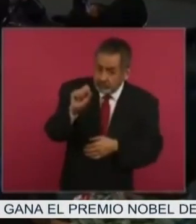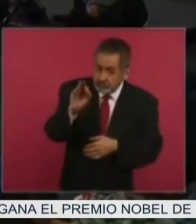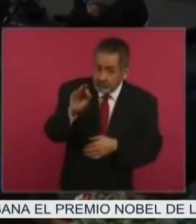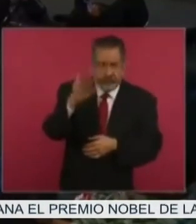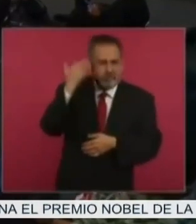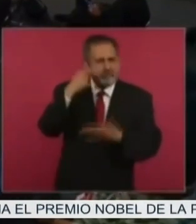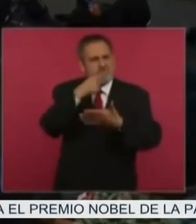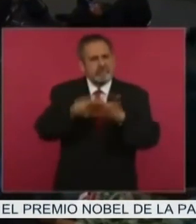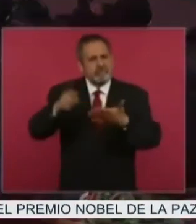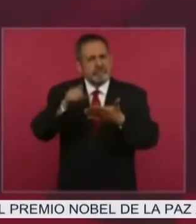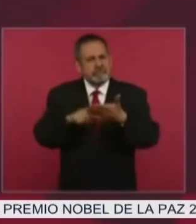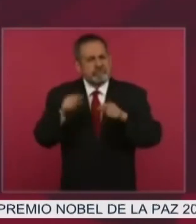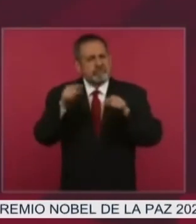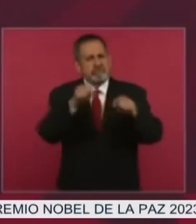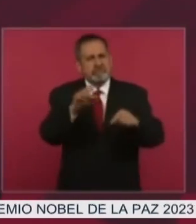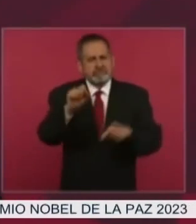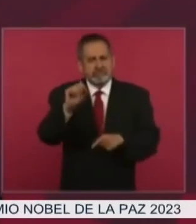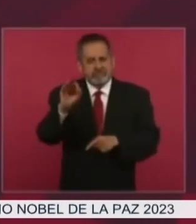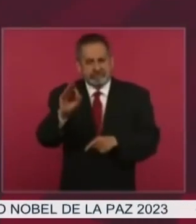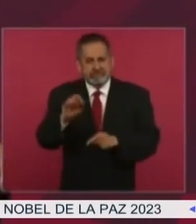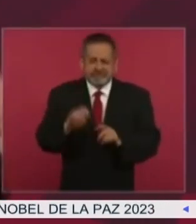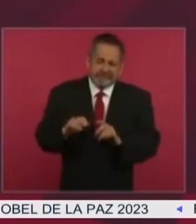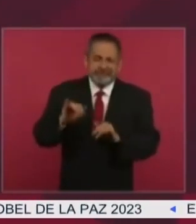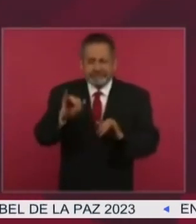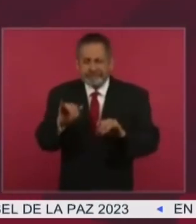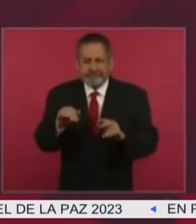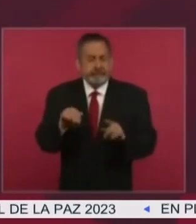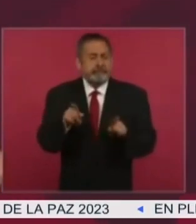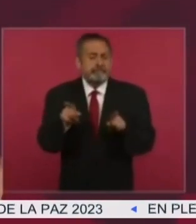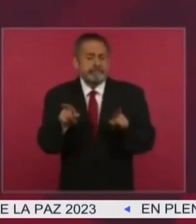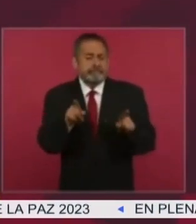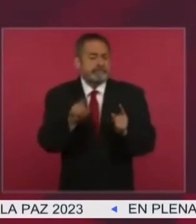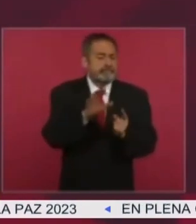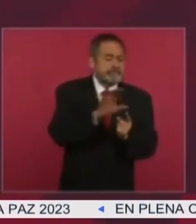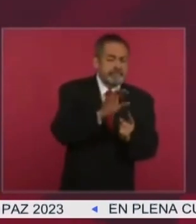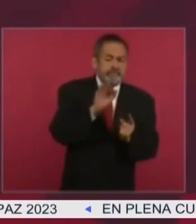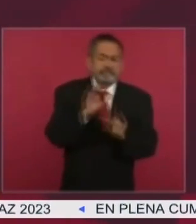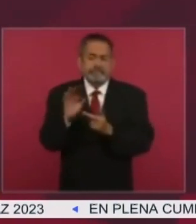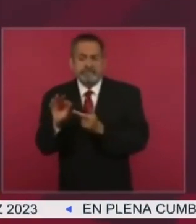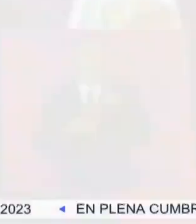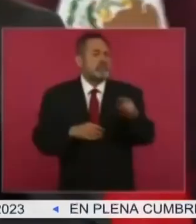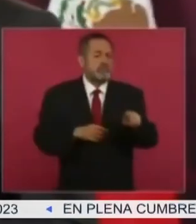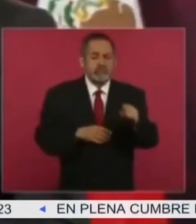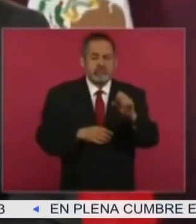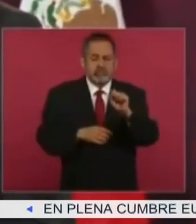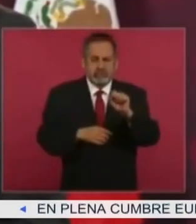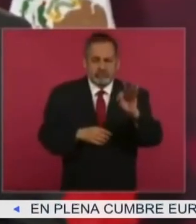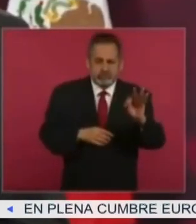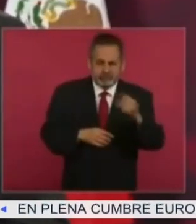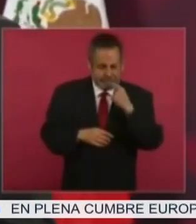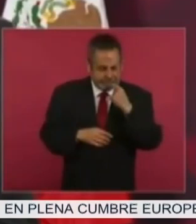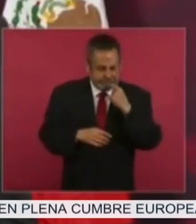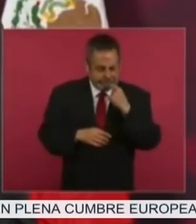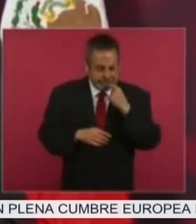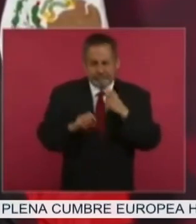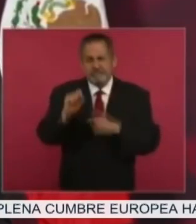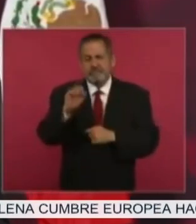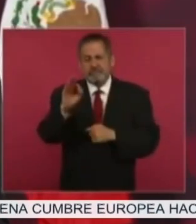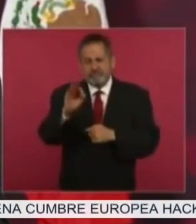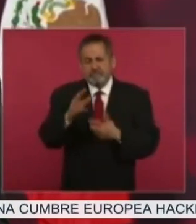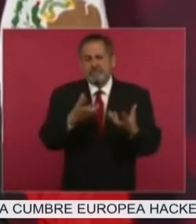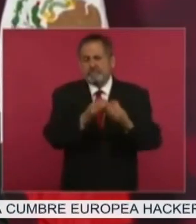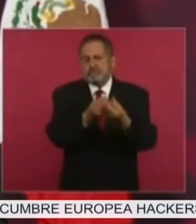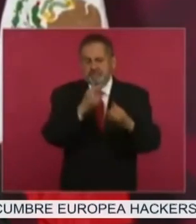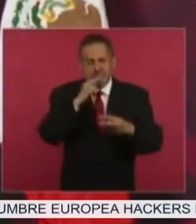relación con su similar de Perú, y aclaró que aceptó la invitación del mandatario estadounidense Joe Biden. Y opté por San Francisco porque es una